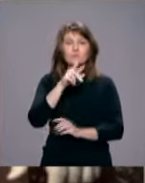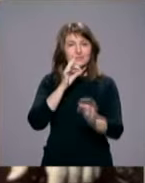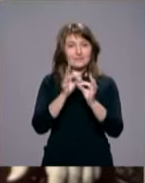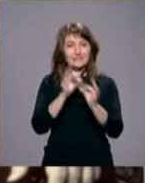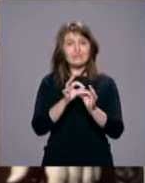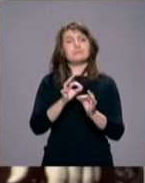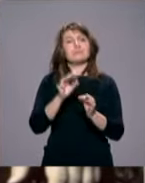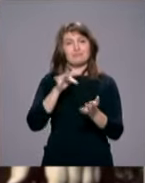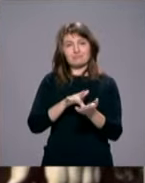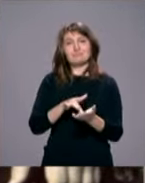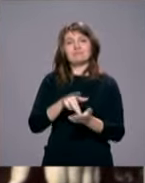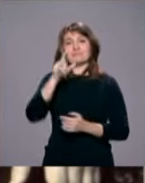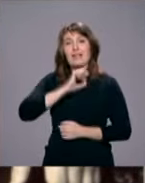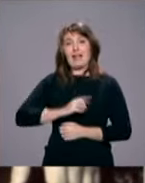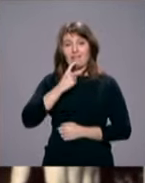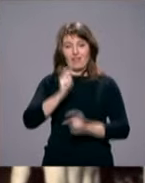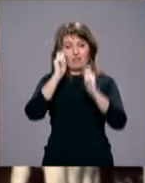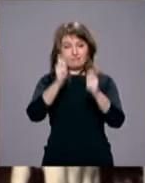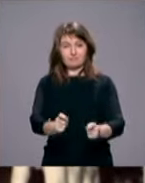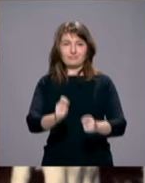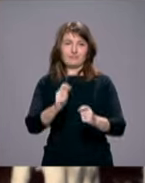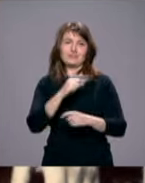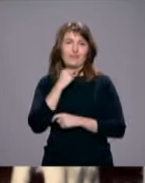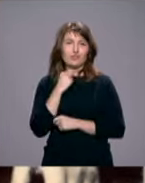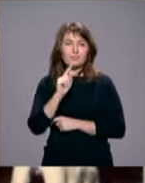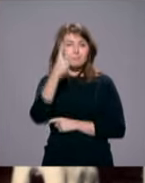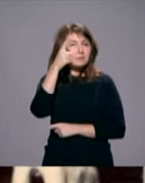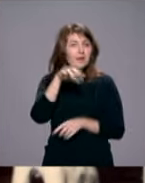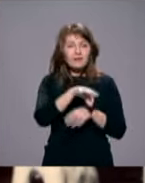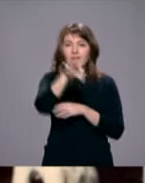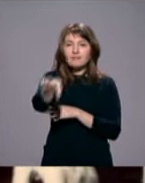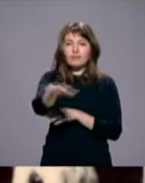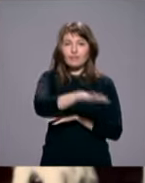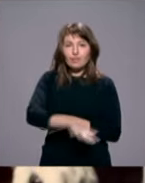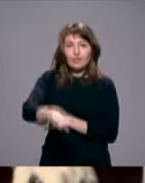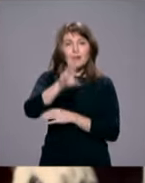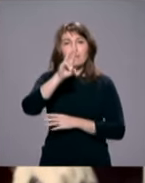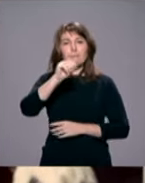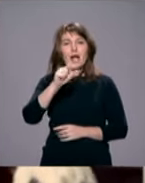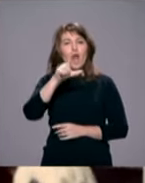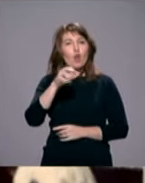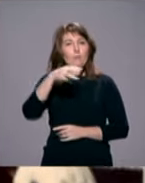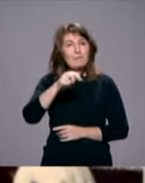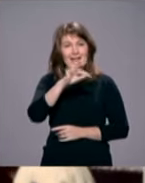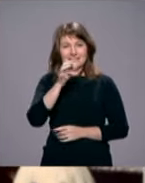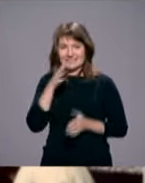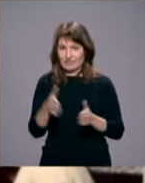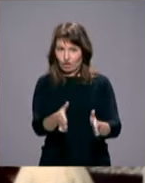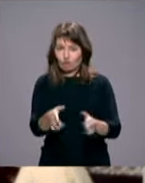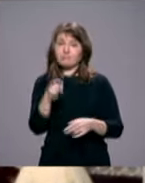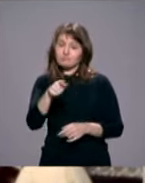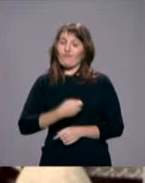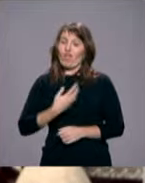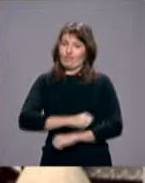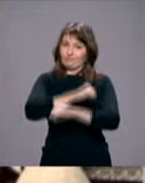cardenal marcelo spínola su primer destino fue una misión en la localidad de palomares del río allí consagra su verdadera vocación